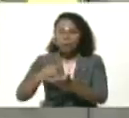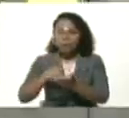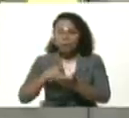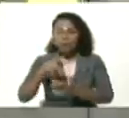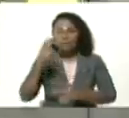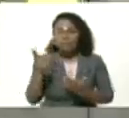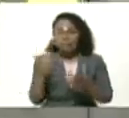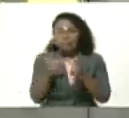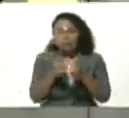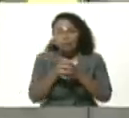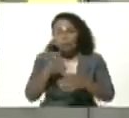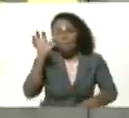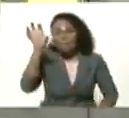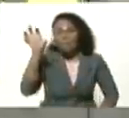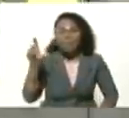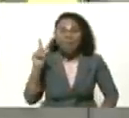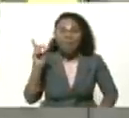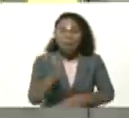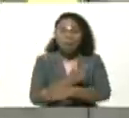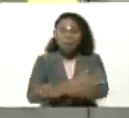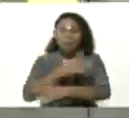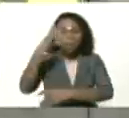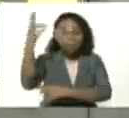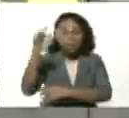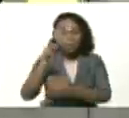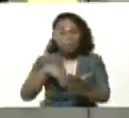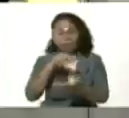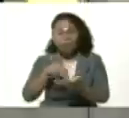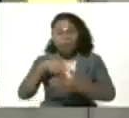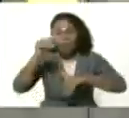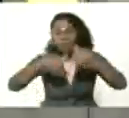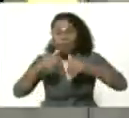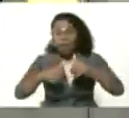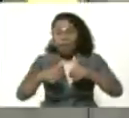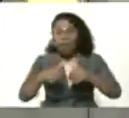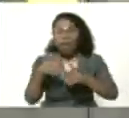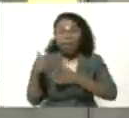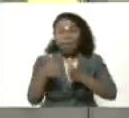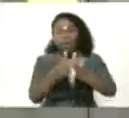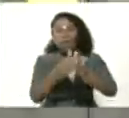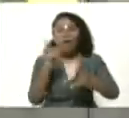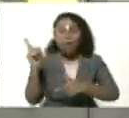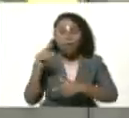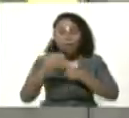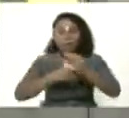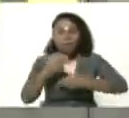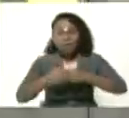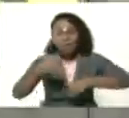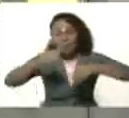candidatas del Bloque de la Patria ante el Consejo Nacional Electoral rumbo a lo que serán las megas